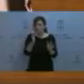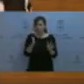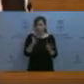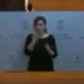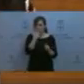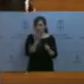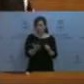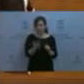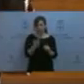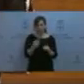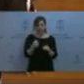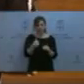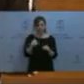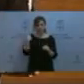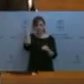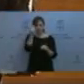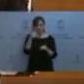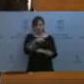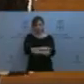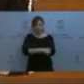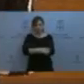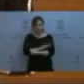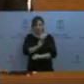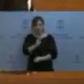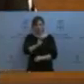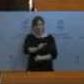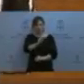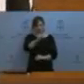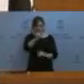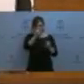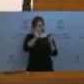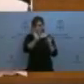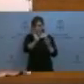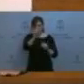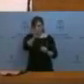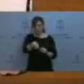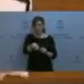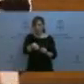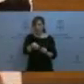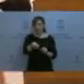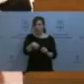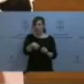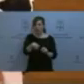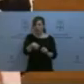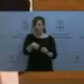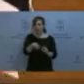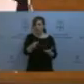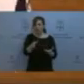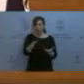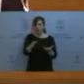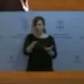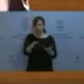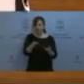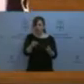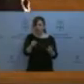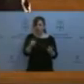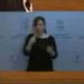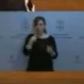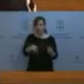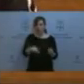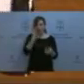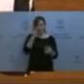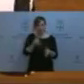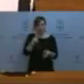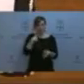sinceramente a mí me parece que su Gobierno también en esto pierde crédito a chorro. Y a mí me